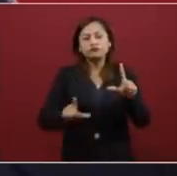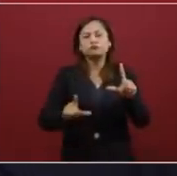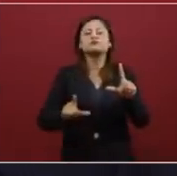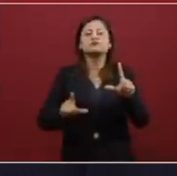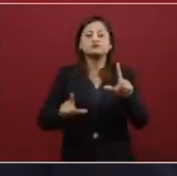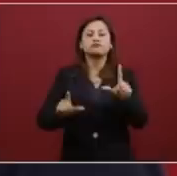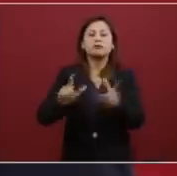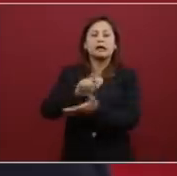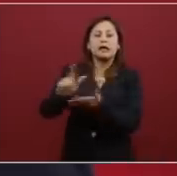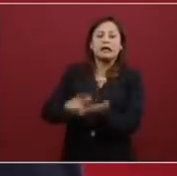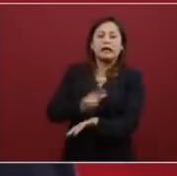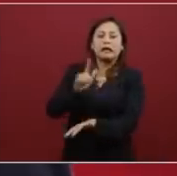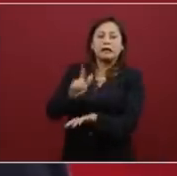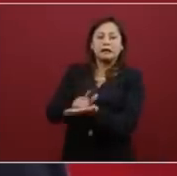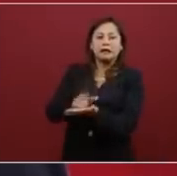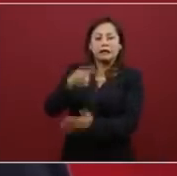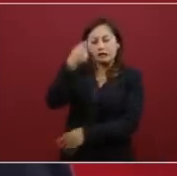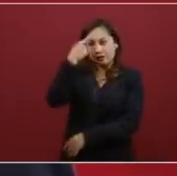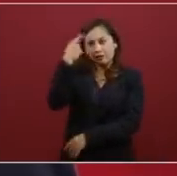regular el uso de la fuerza.